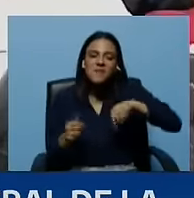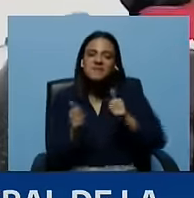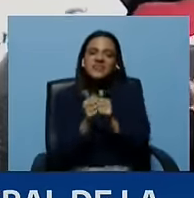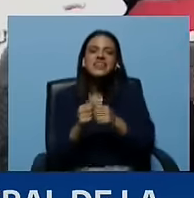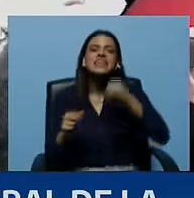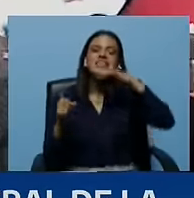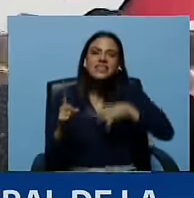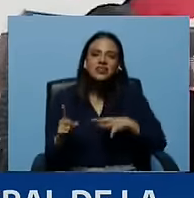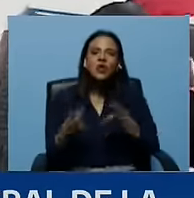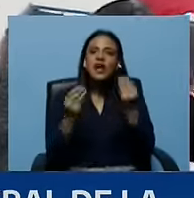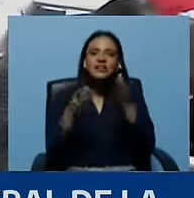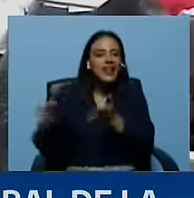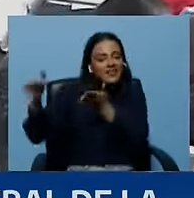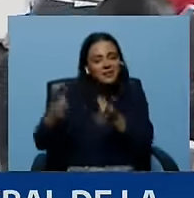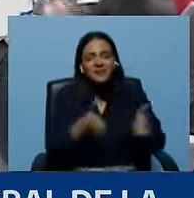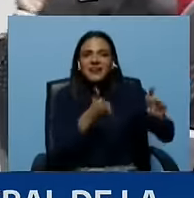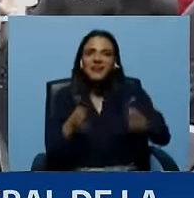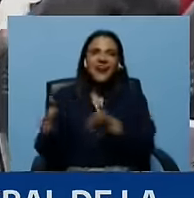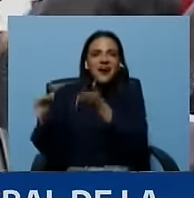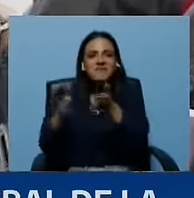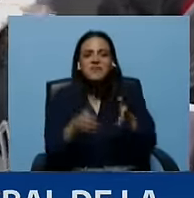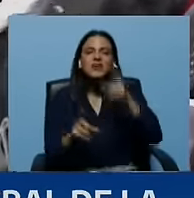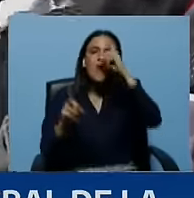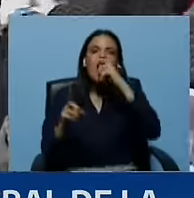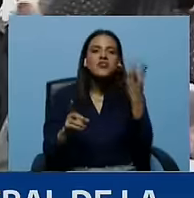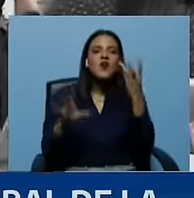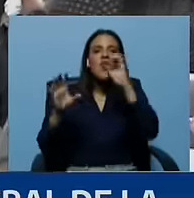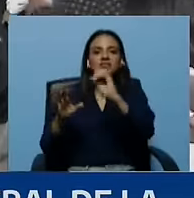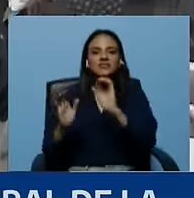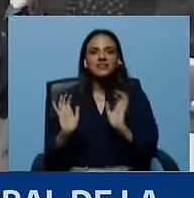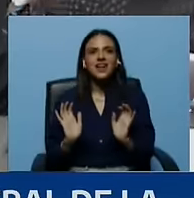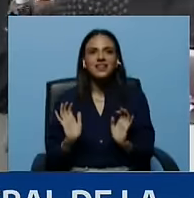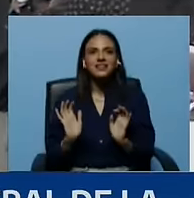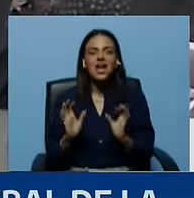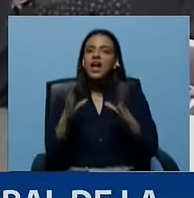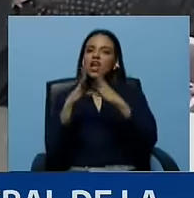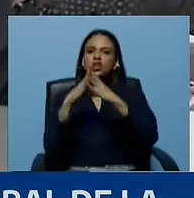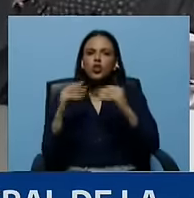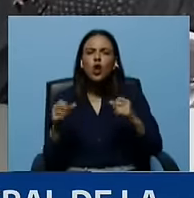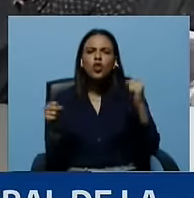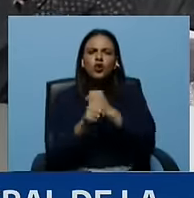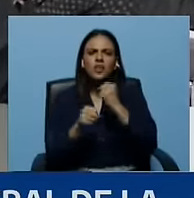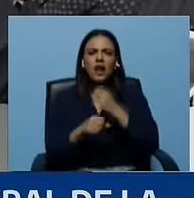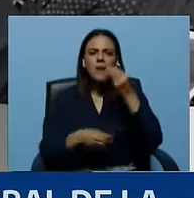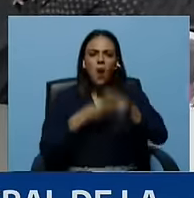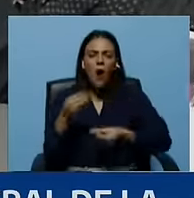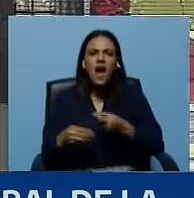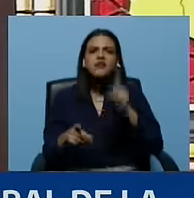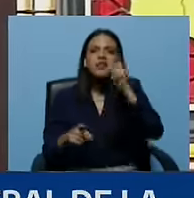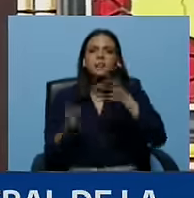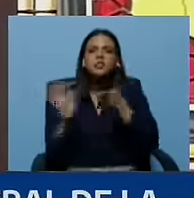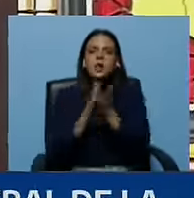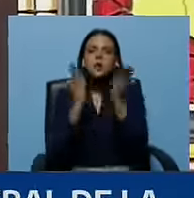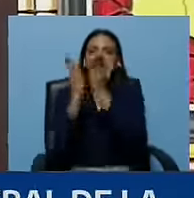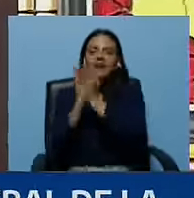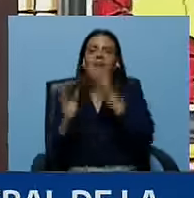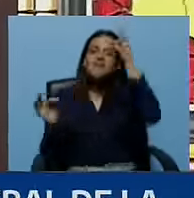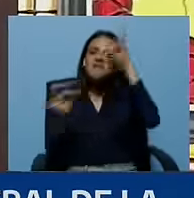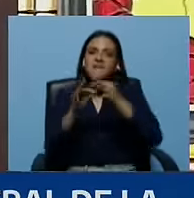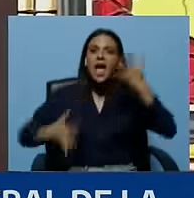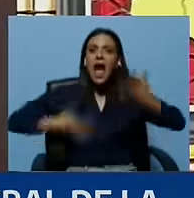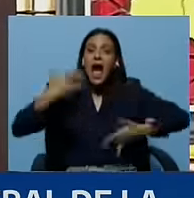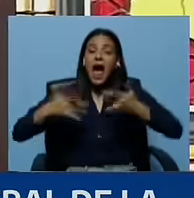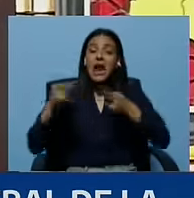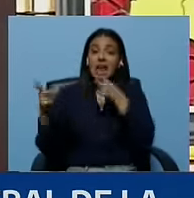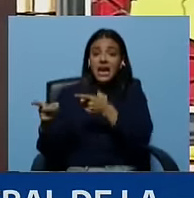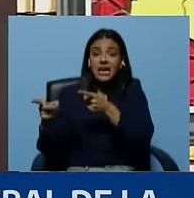De tantos caminos en los años 80. Pistol trabajaba en Radio Fe y Alegría. ¿Te acuerdas? Ahí